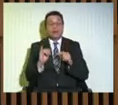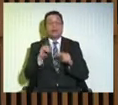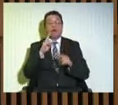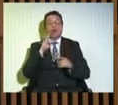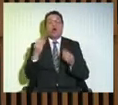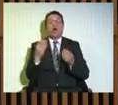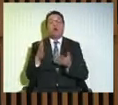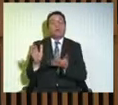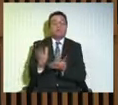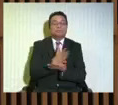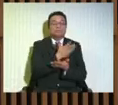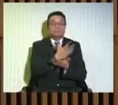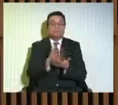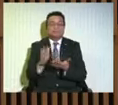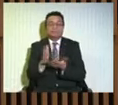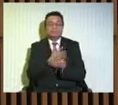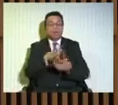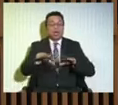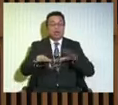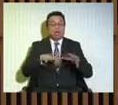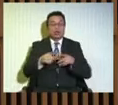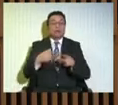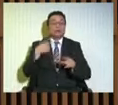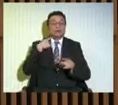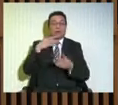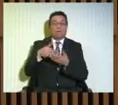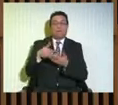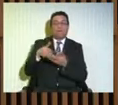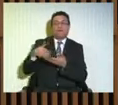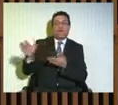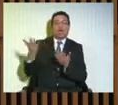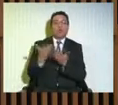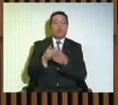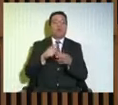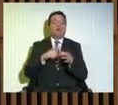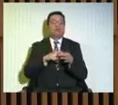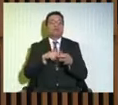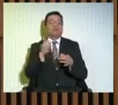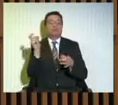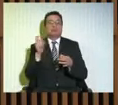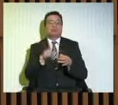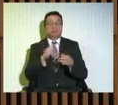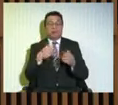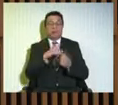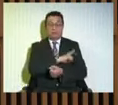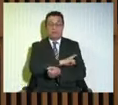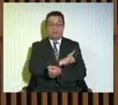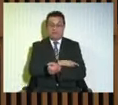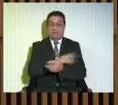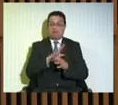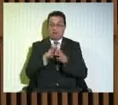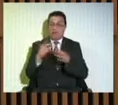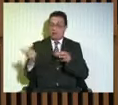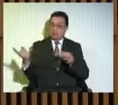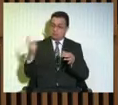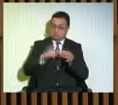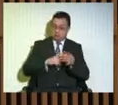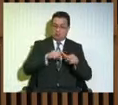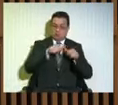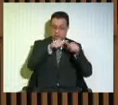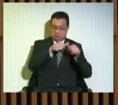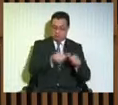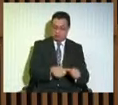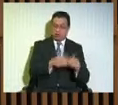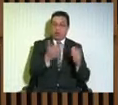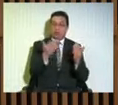aquellos elementos que empujan un estudiante hacia afuera de una escuela y potenciamos aquellos que los atraen y que los hacen permanecer